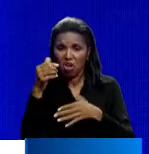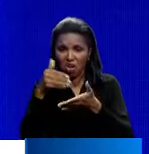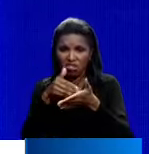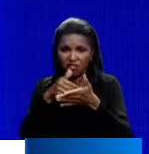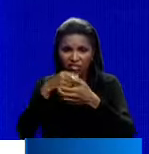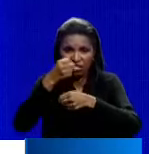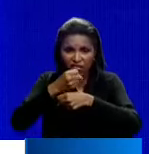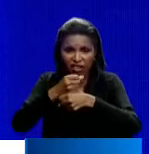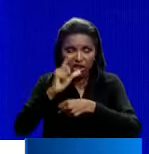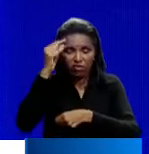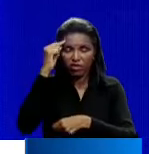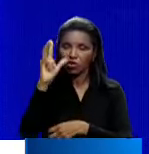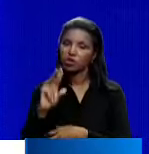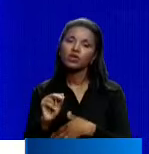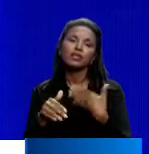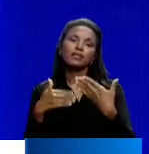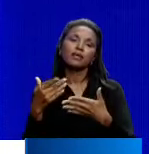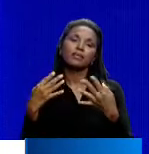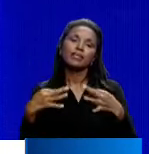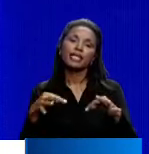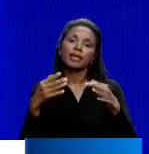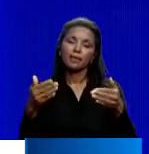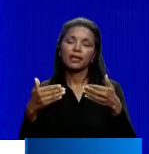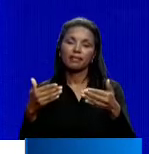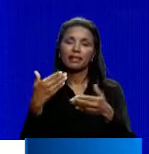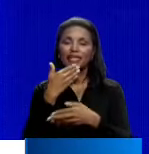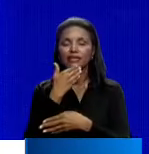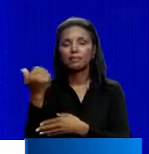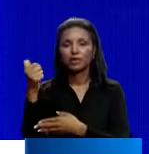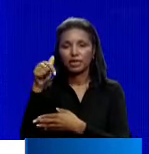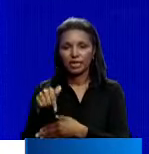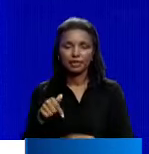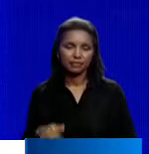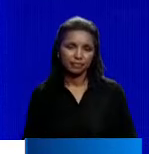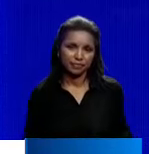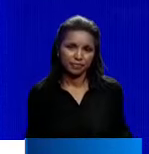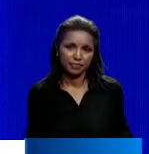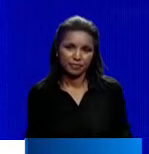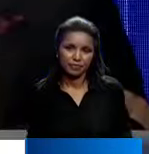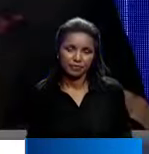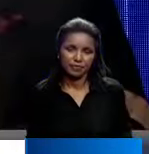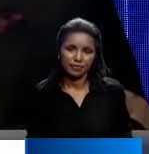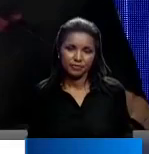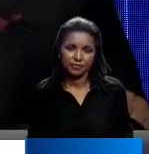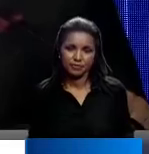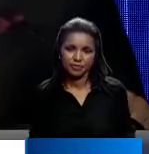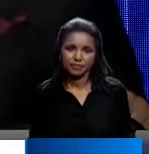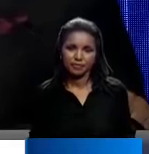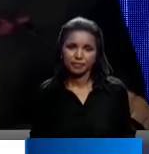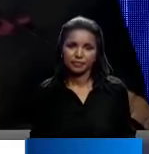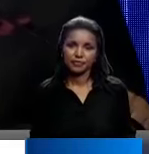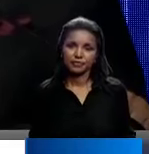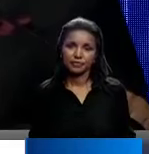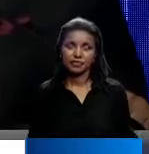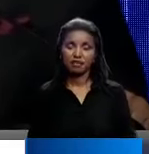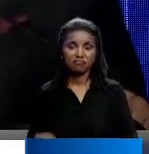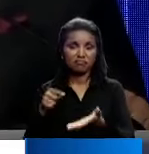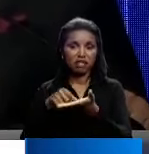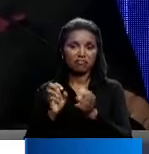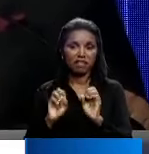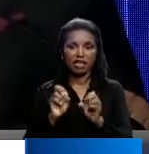corrupción le vamos a devolver la gobernabilidad y la institucionalidad al pueblo panameño. Gracias, candidato Melitón Arrocha. No